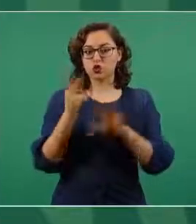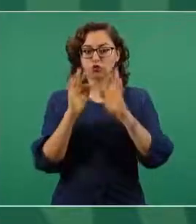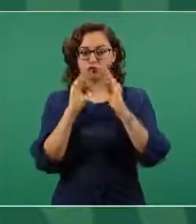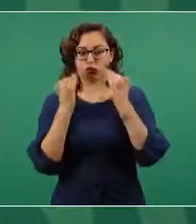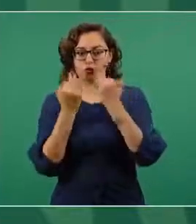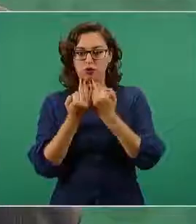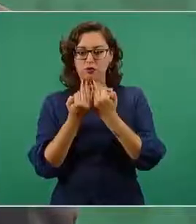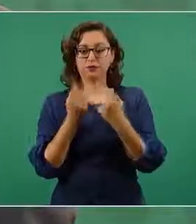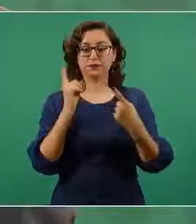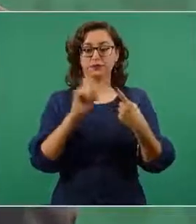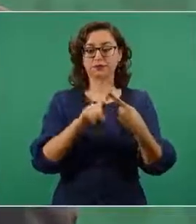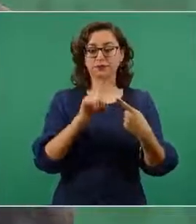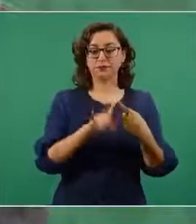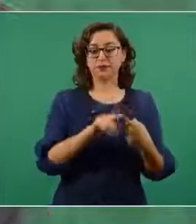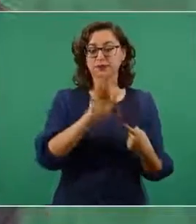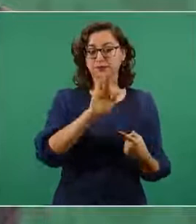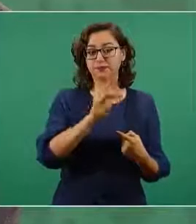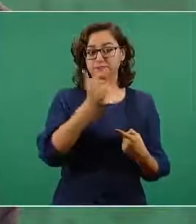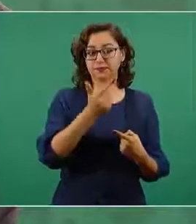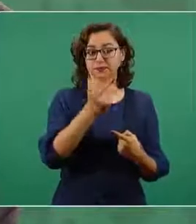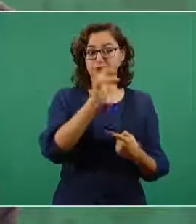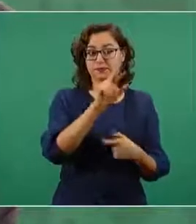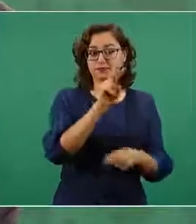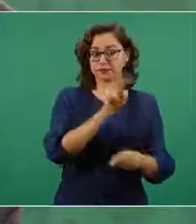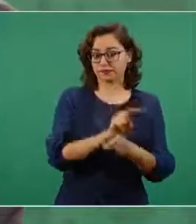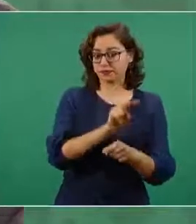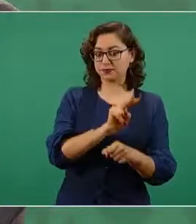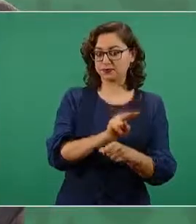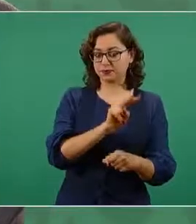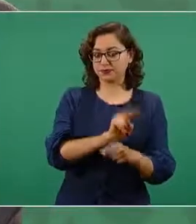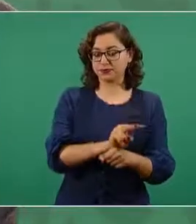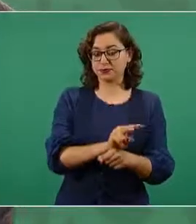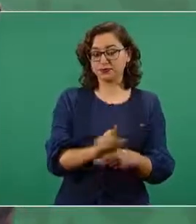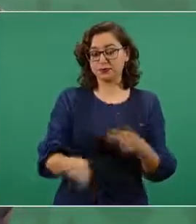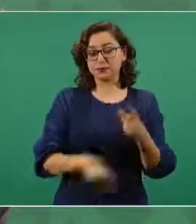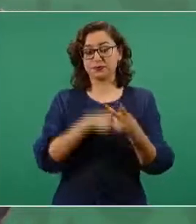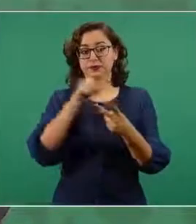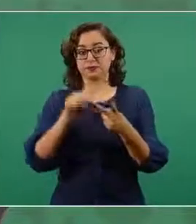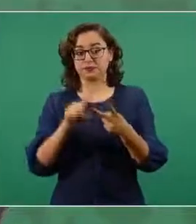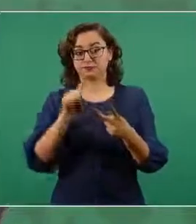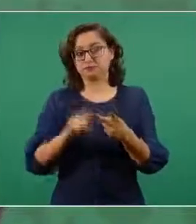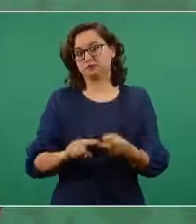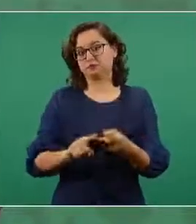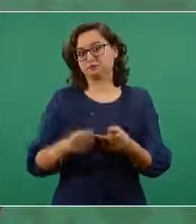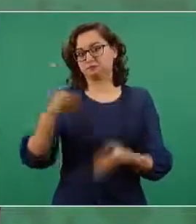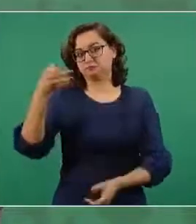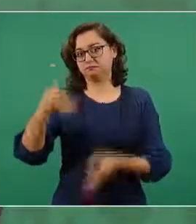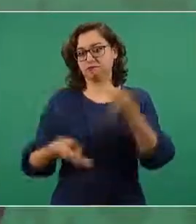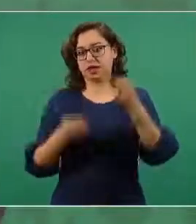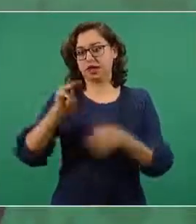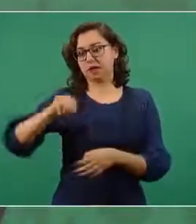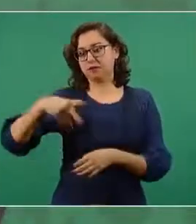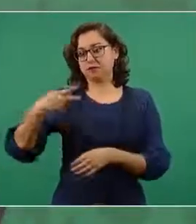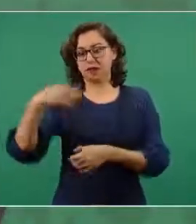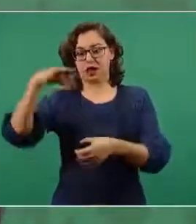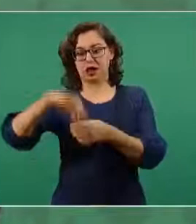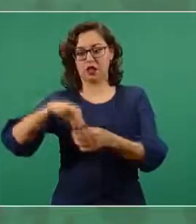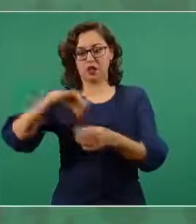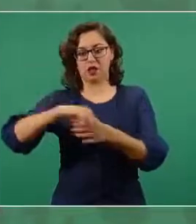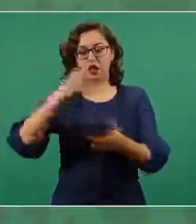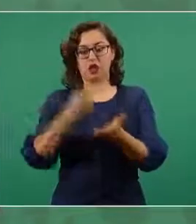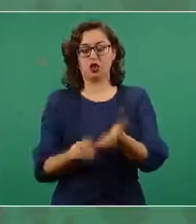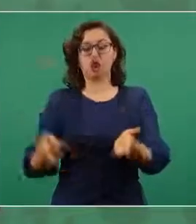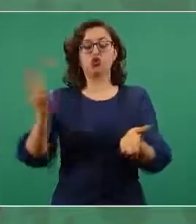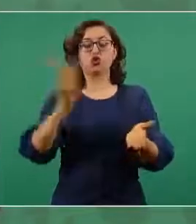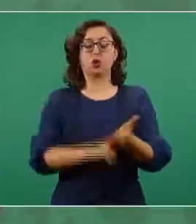Fiscalía propiamente y en específico la Fiscalía Electoral, pero eso